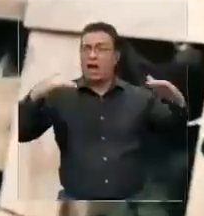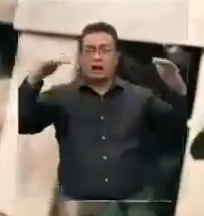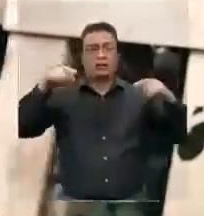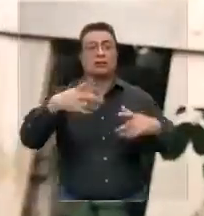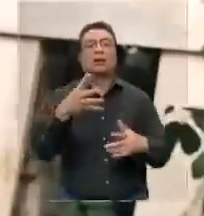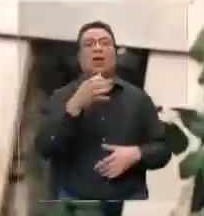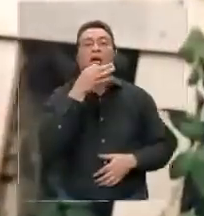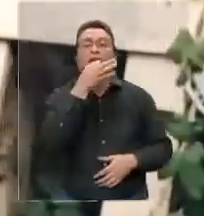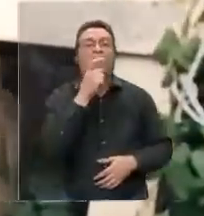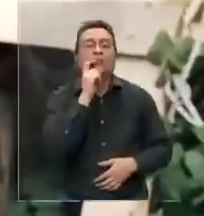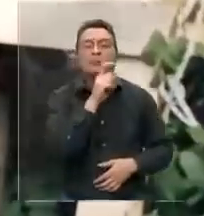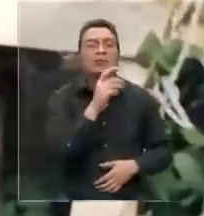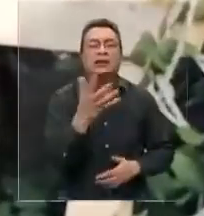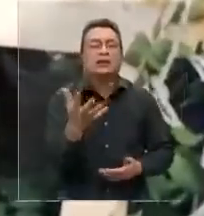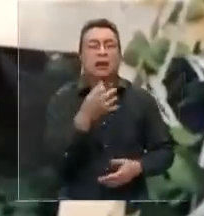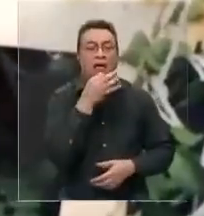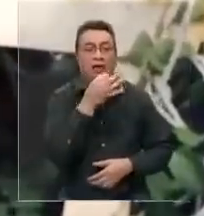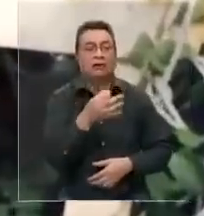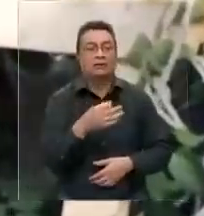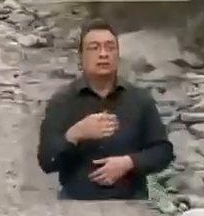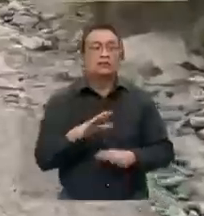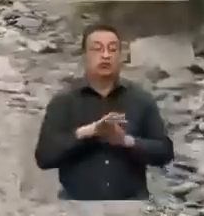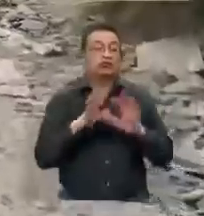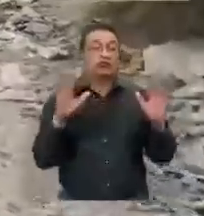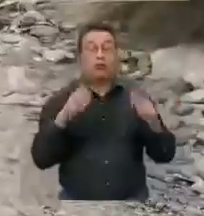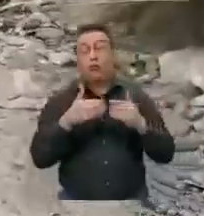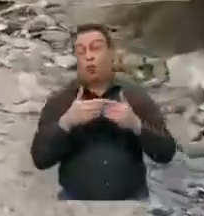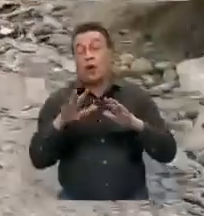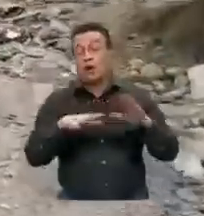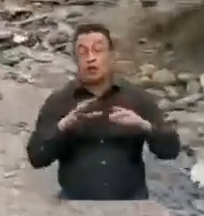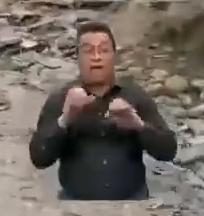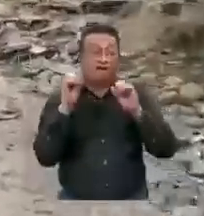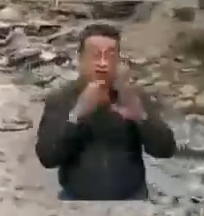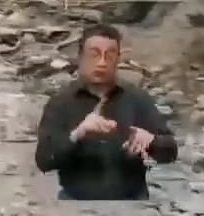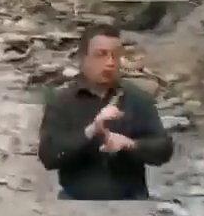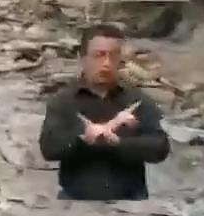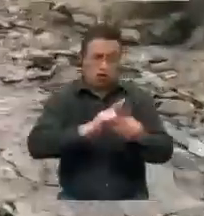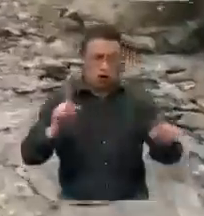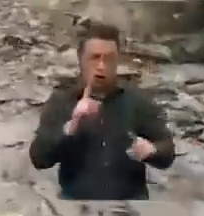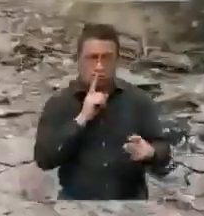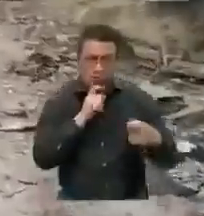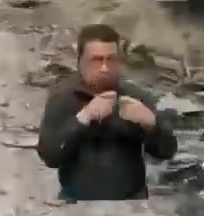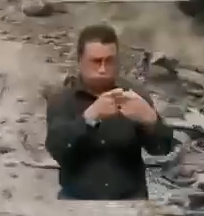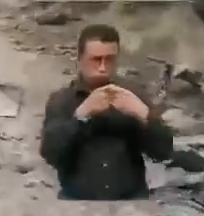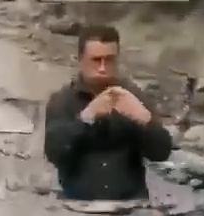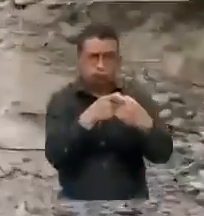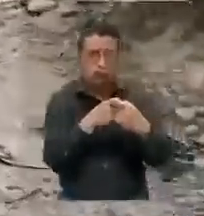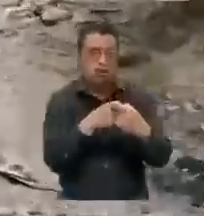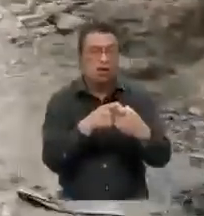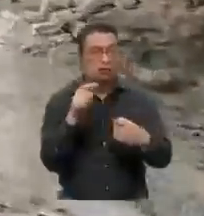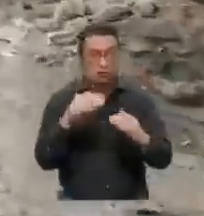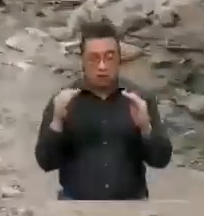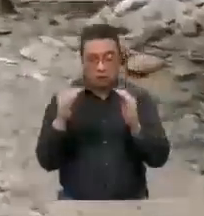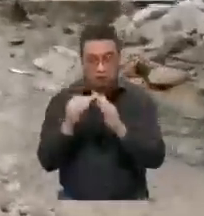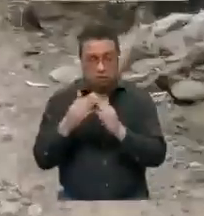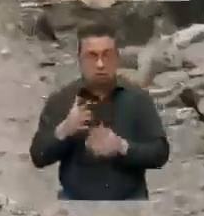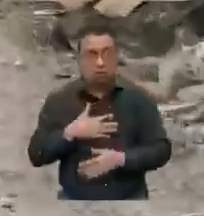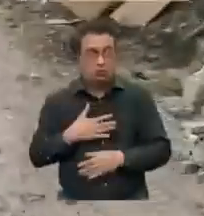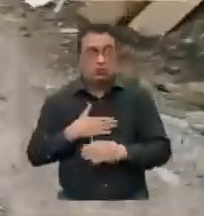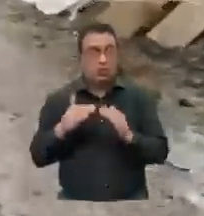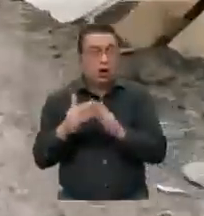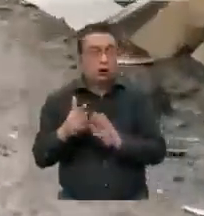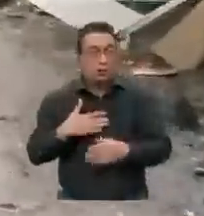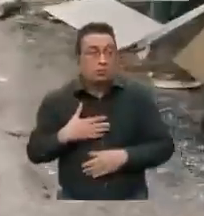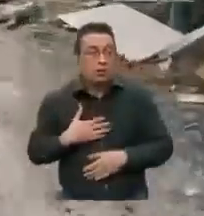les ha dicho usted a ellos? De todo. Que no, porque no boten basura. ¿No? Pues si este es una casa para nosotros, es nuestro